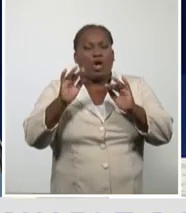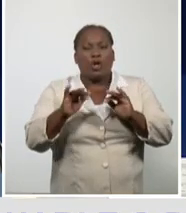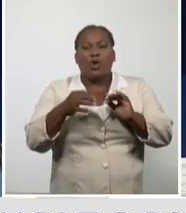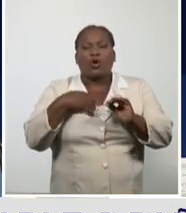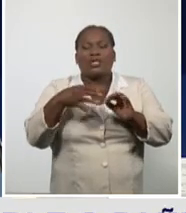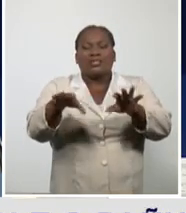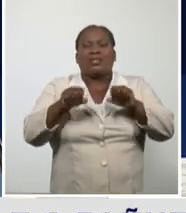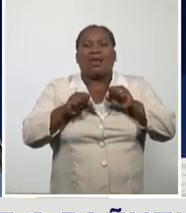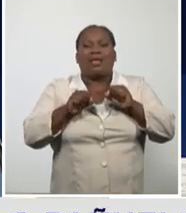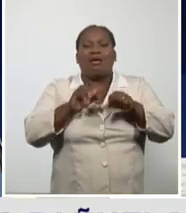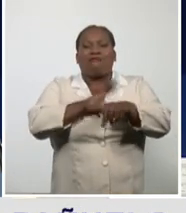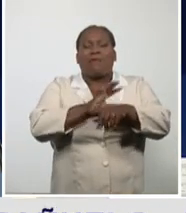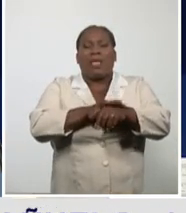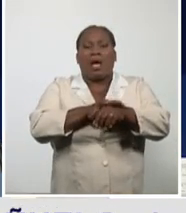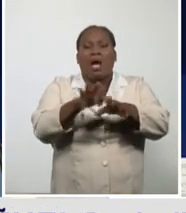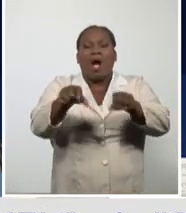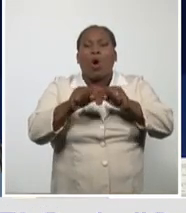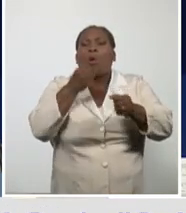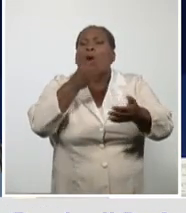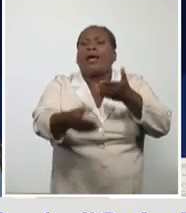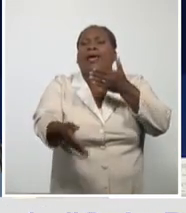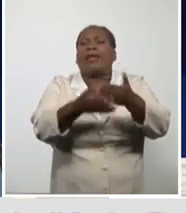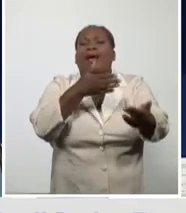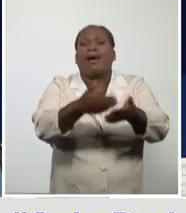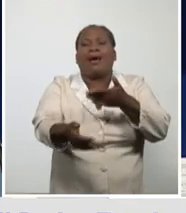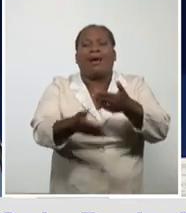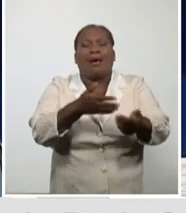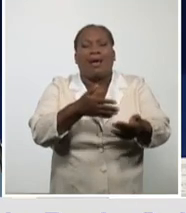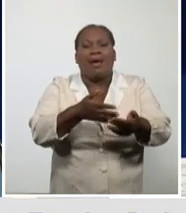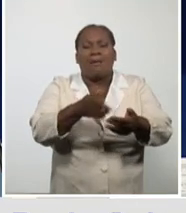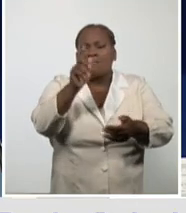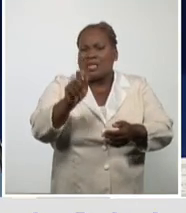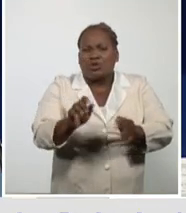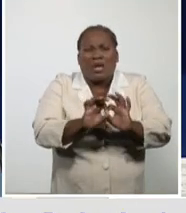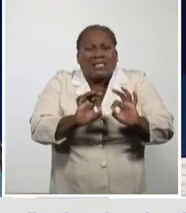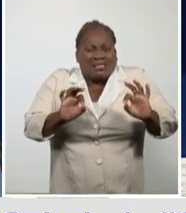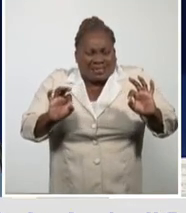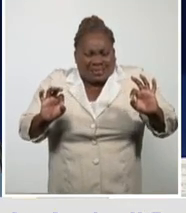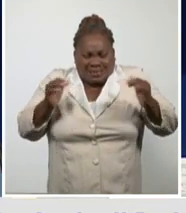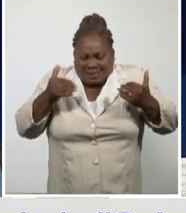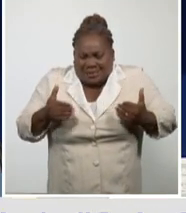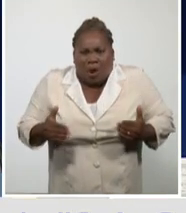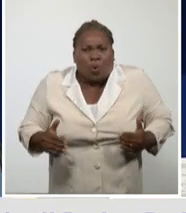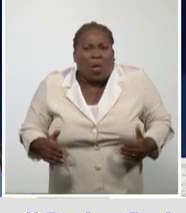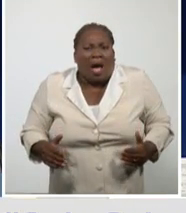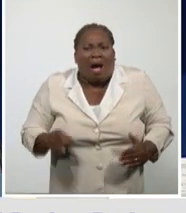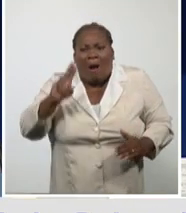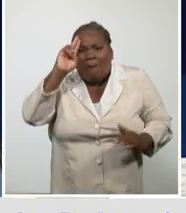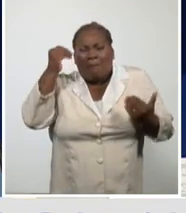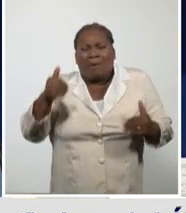La enfermedad la coge cualquiera. El más sanito del mundo, sin ninguna